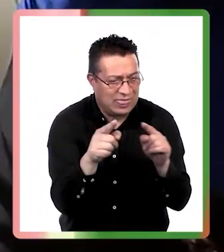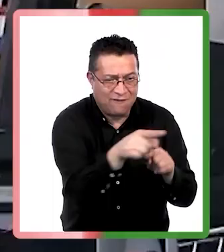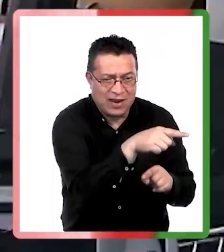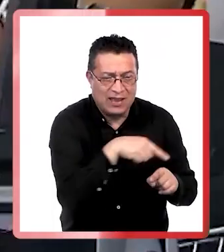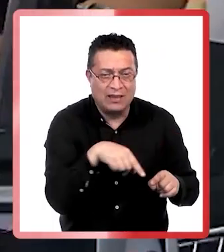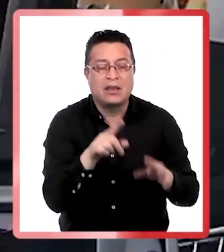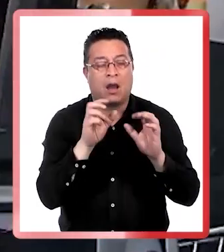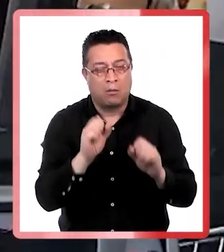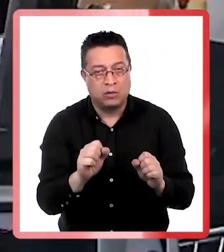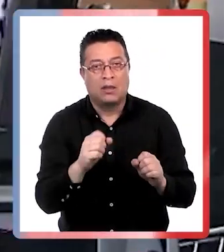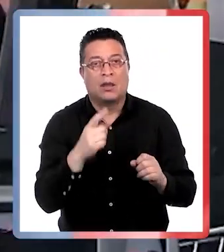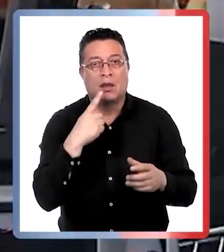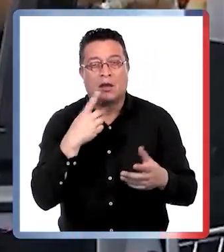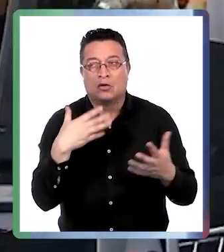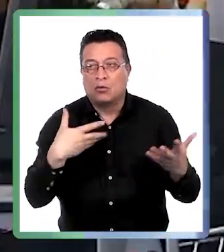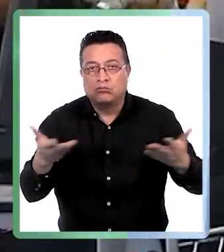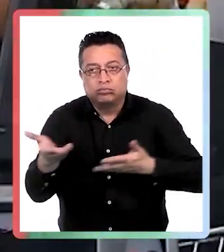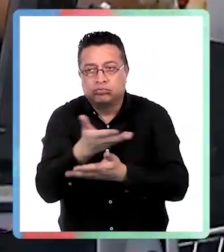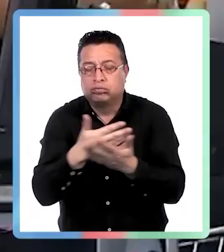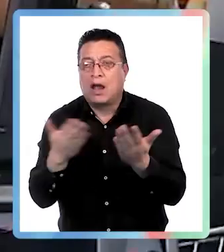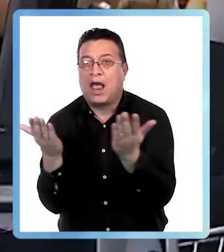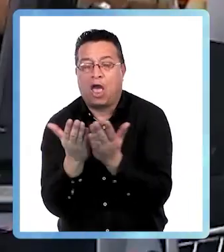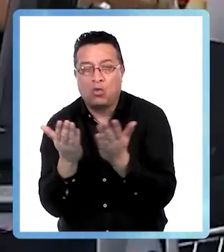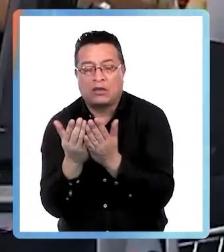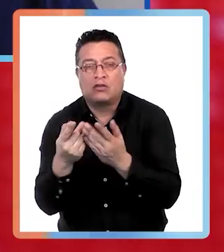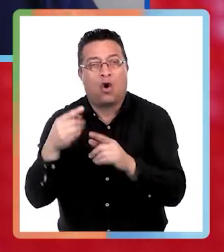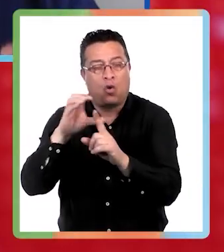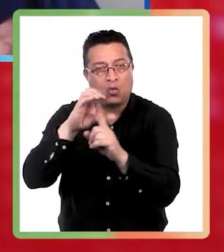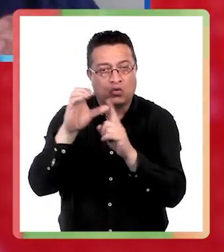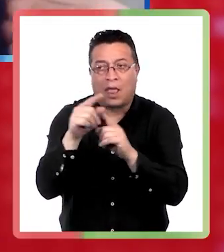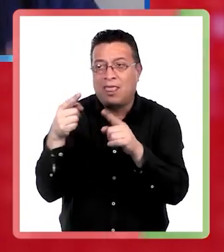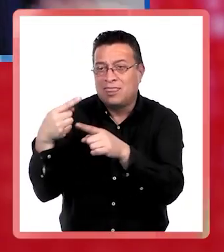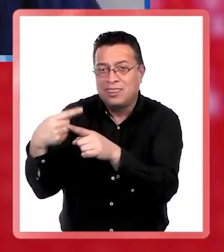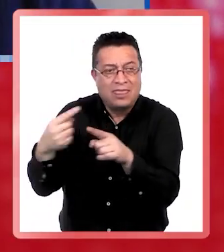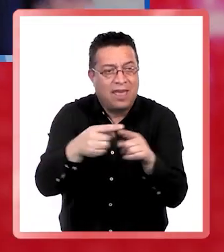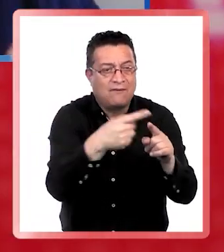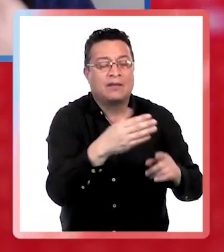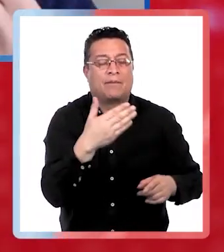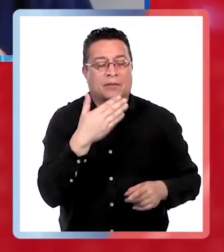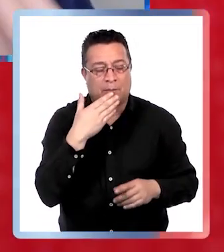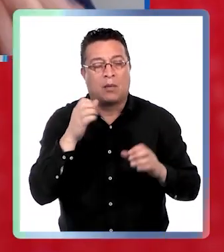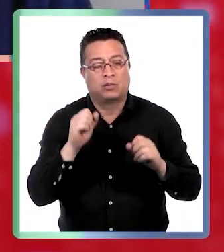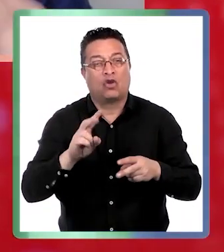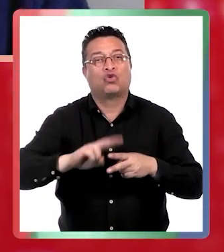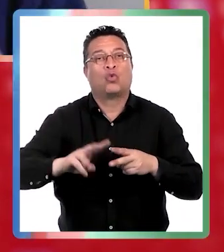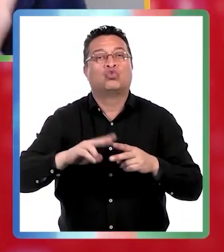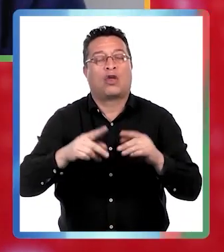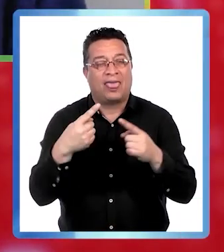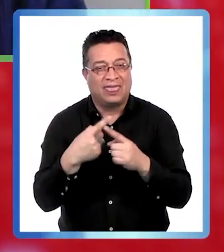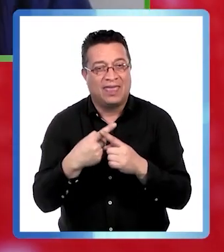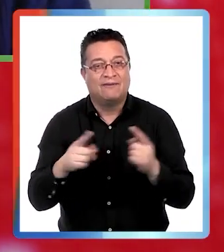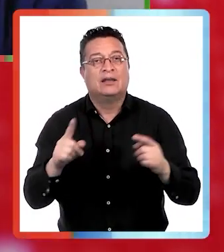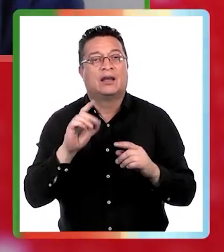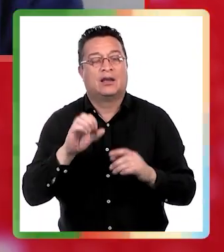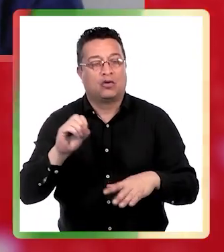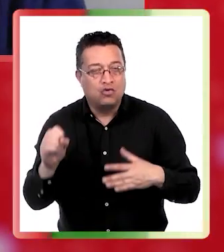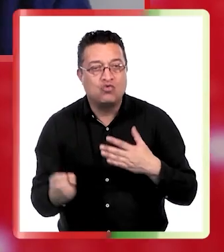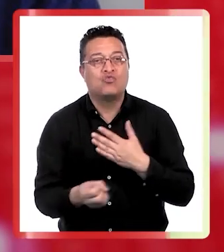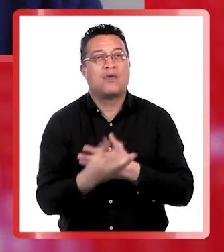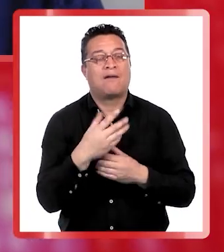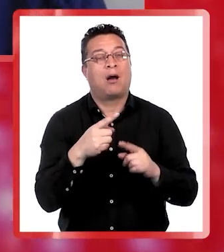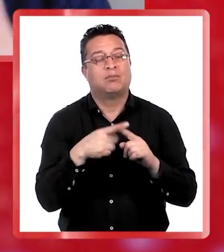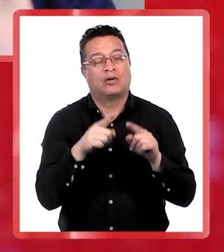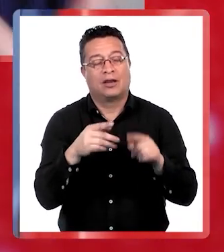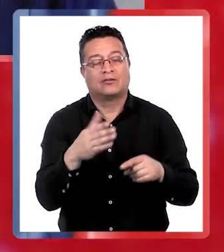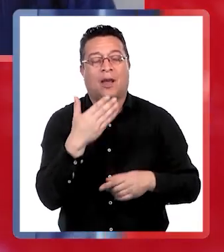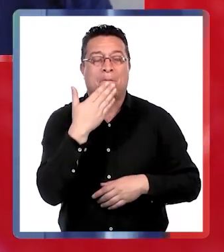historias distintas y un background educativo, cultural distinto, podemos llegar a soluciones distintas y mucho más innovadoras